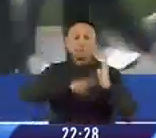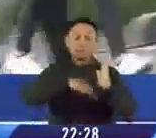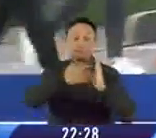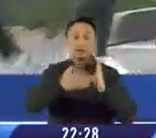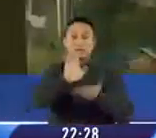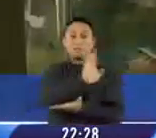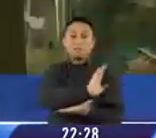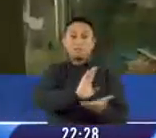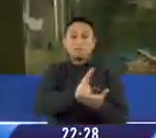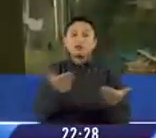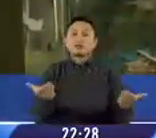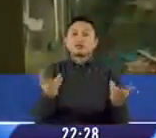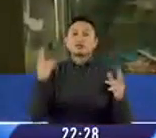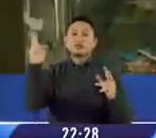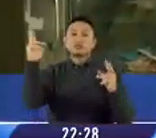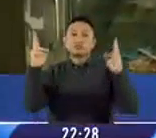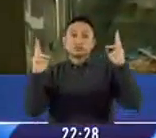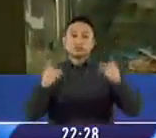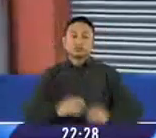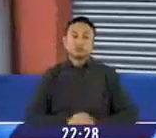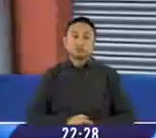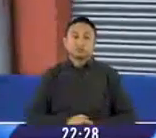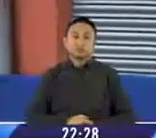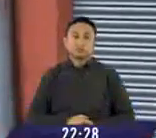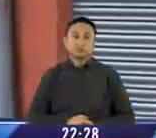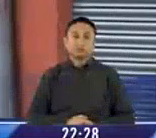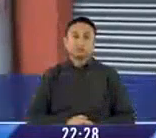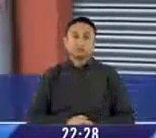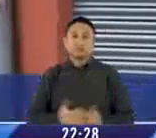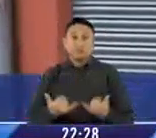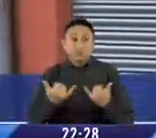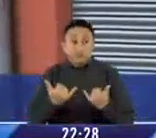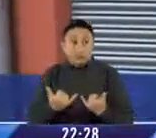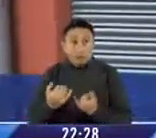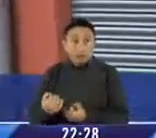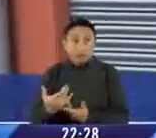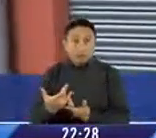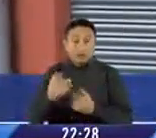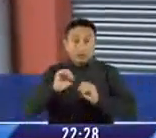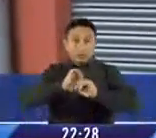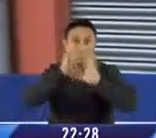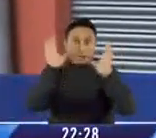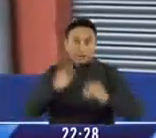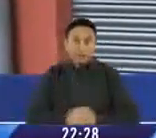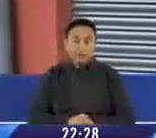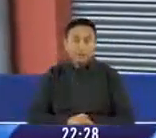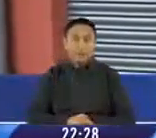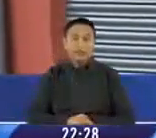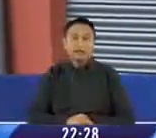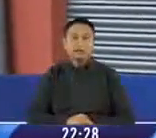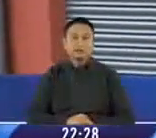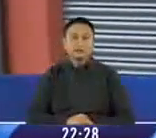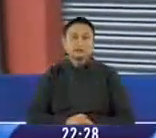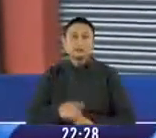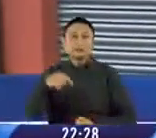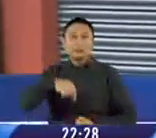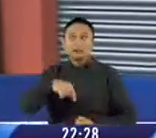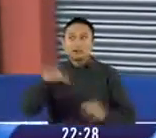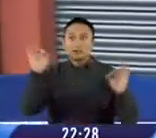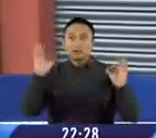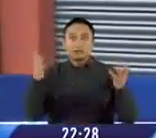se van a efectuar los cortes de energía. ¿Sabe que me acabo de enterar hoy por la mañana de que no iba a haber